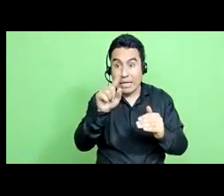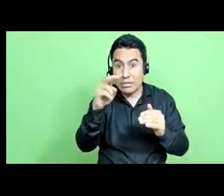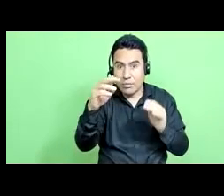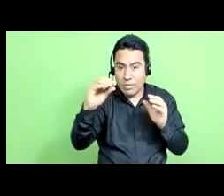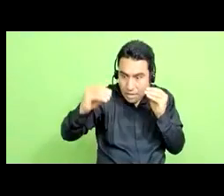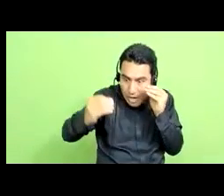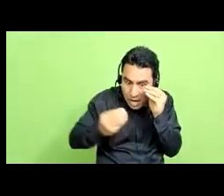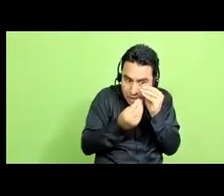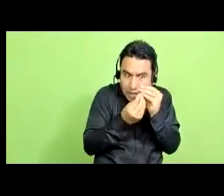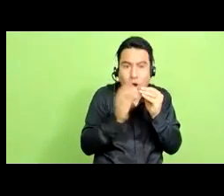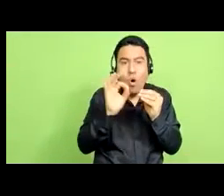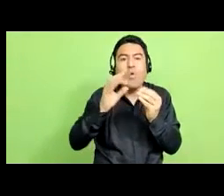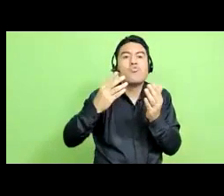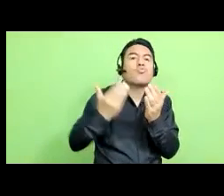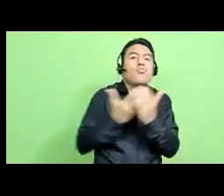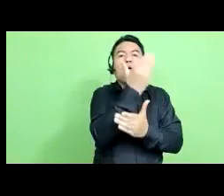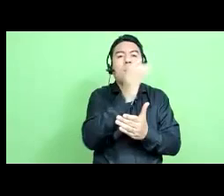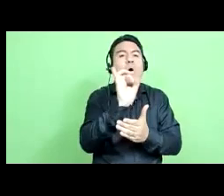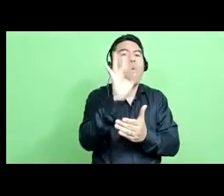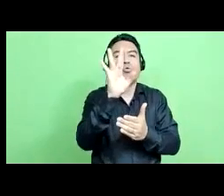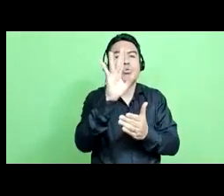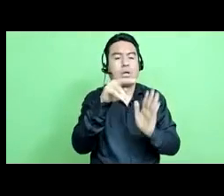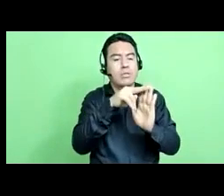esté explicando los lados